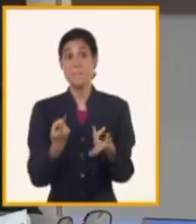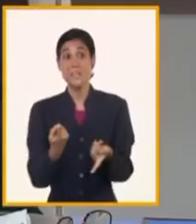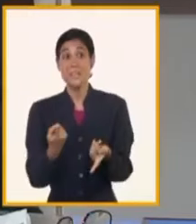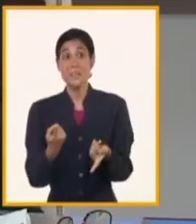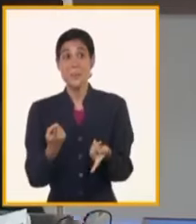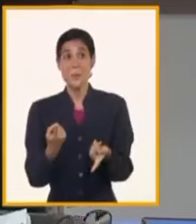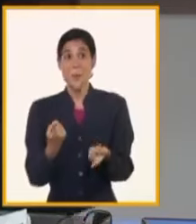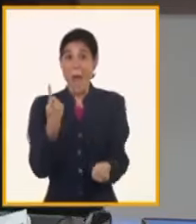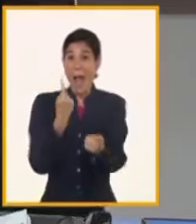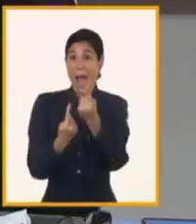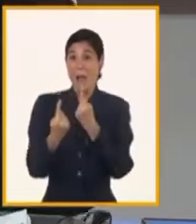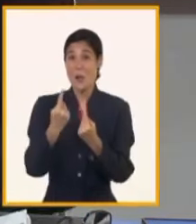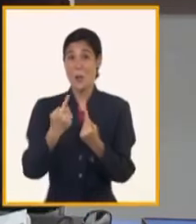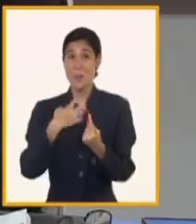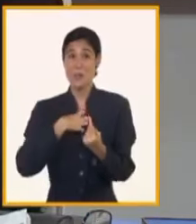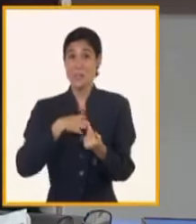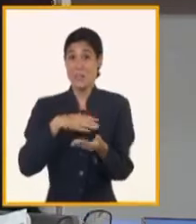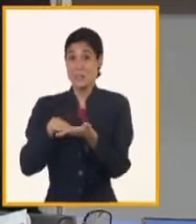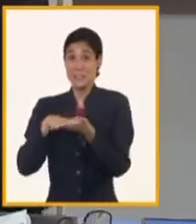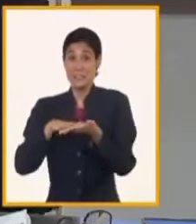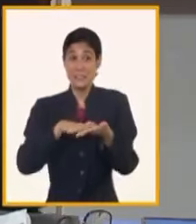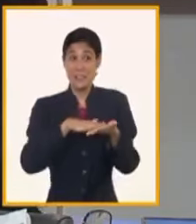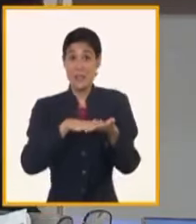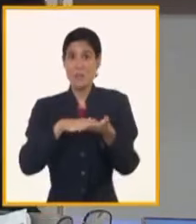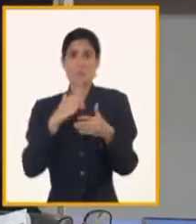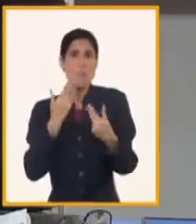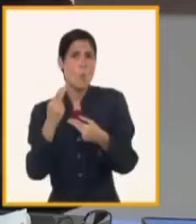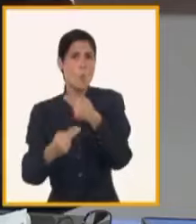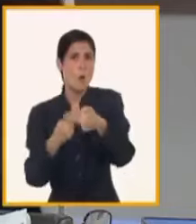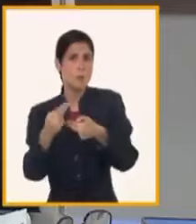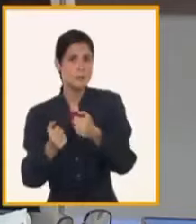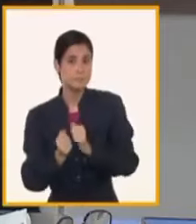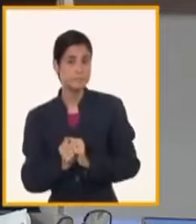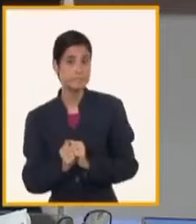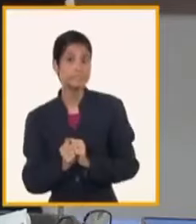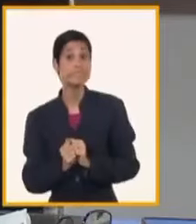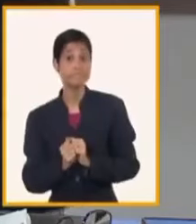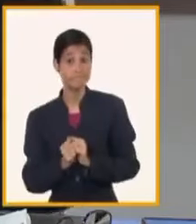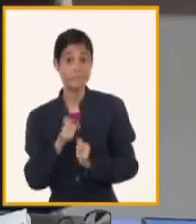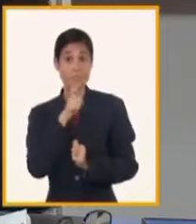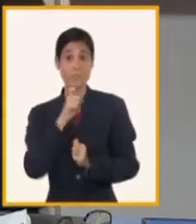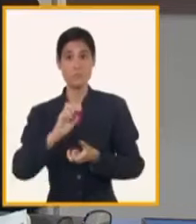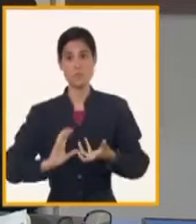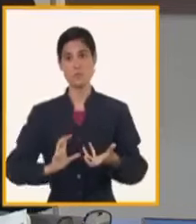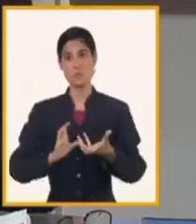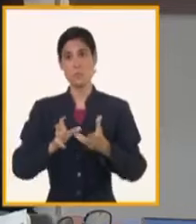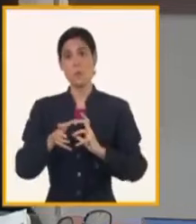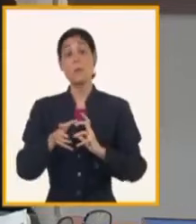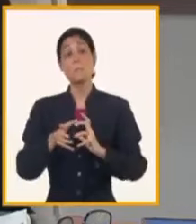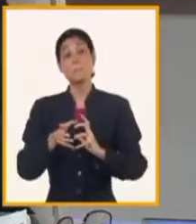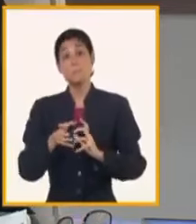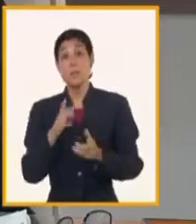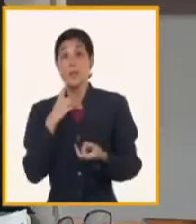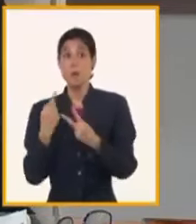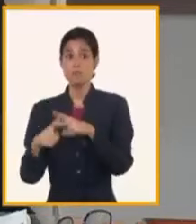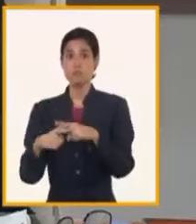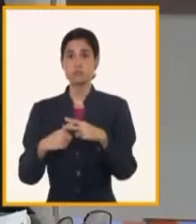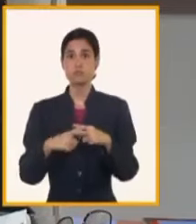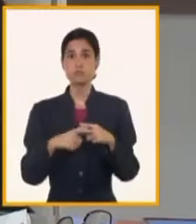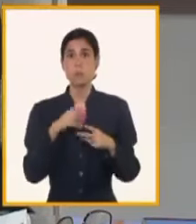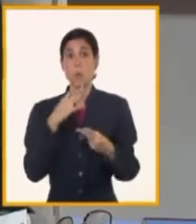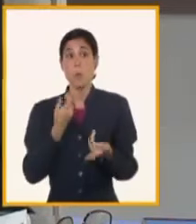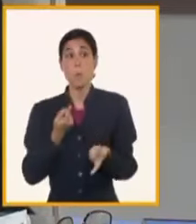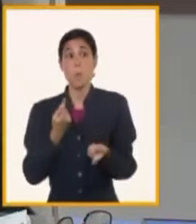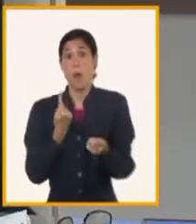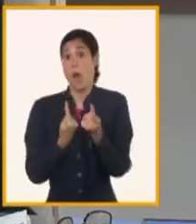si no tenemos el acero si no tenemos los laminados no podemos intervenir entonces hacemos y hacemos los mantenimientos con los recursos que nosotros tenemos en esos